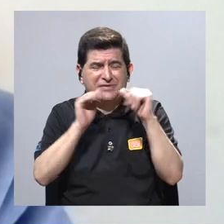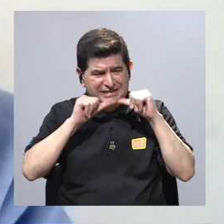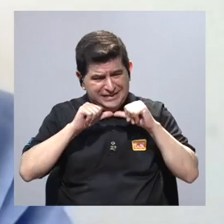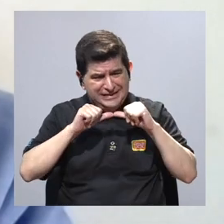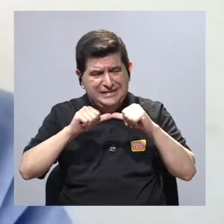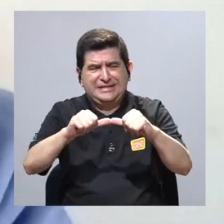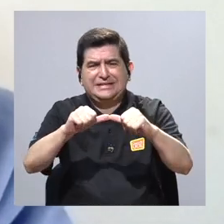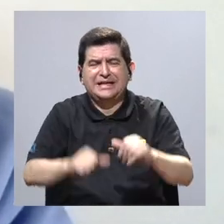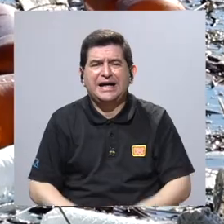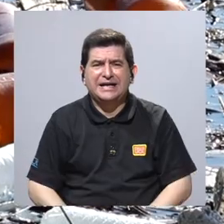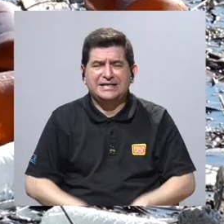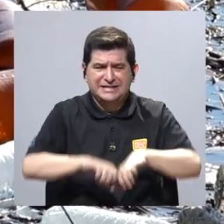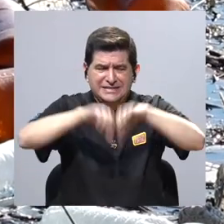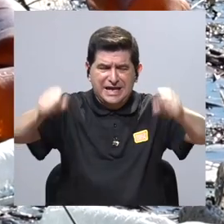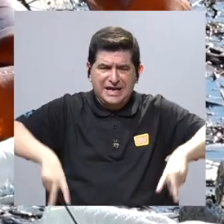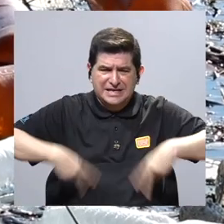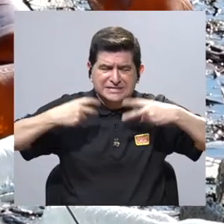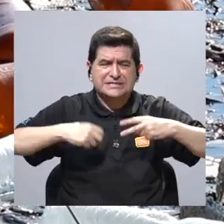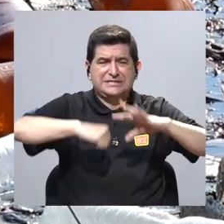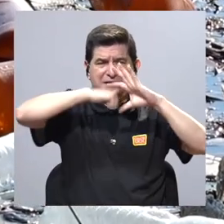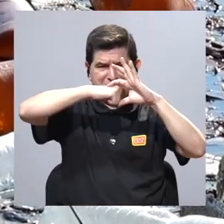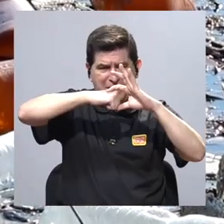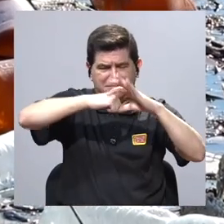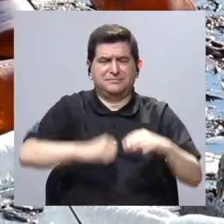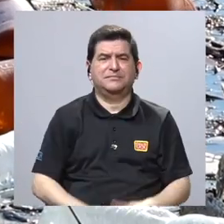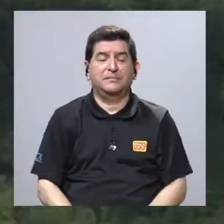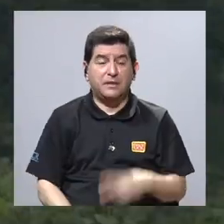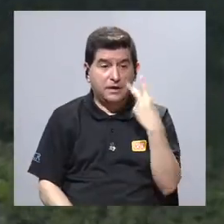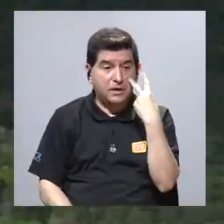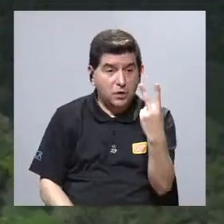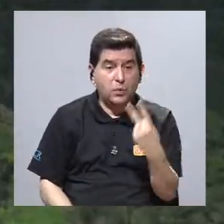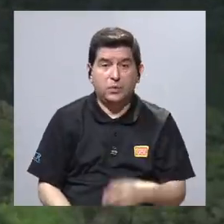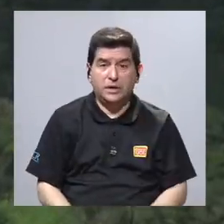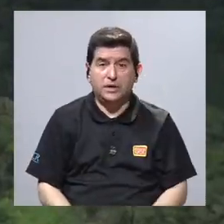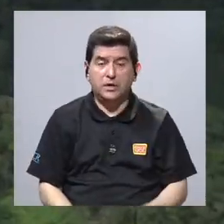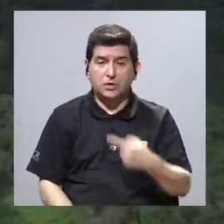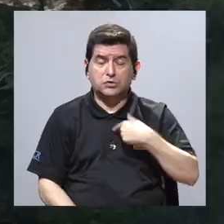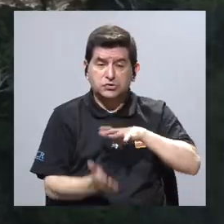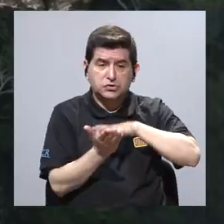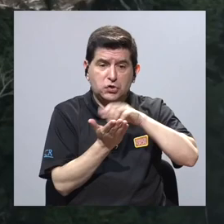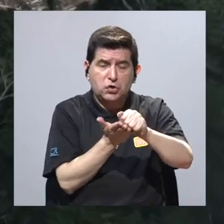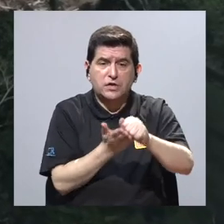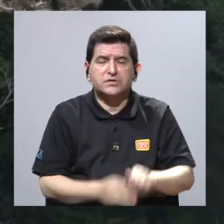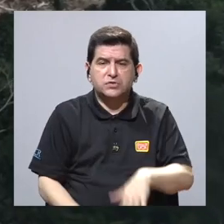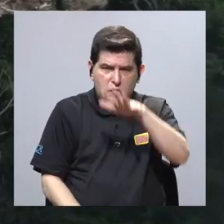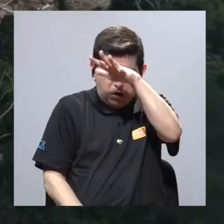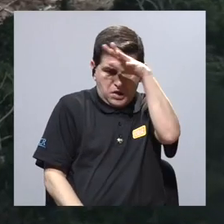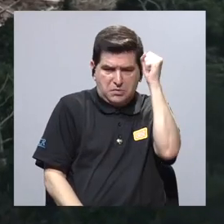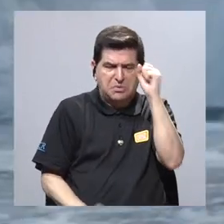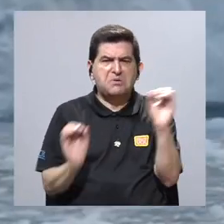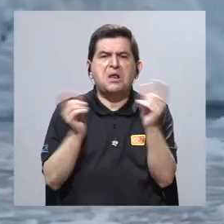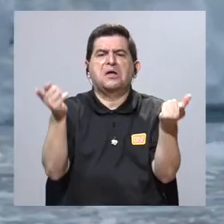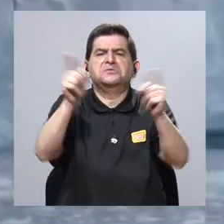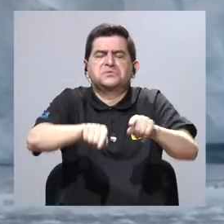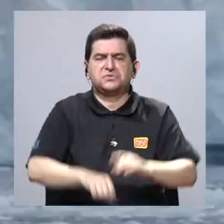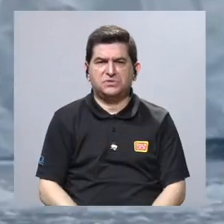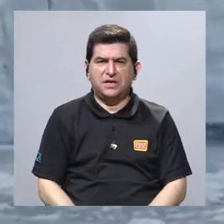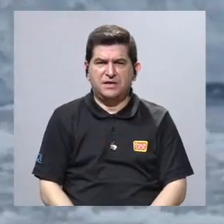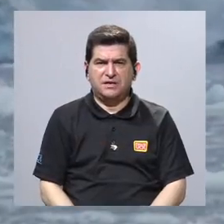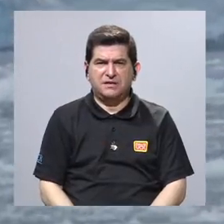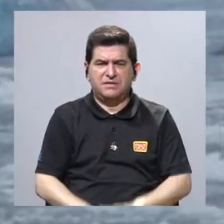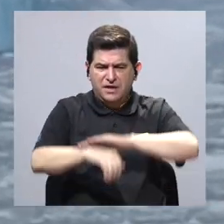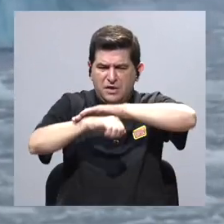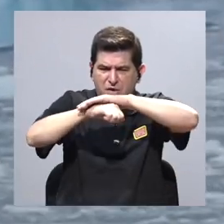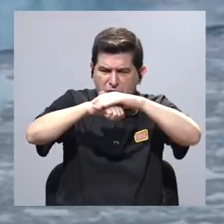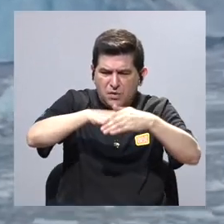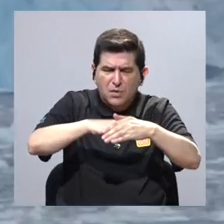sostenido de los ecosistemas del planeta. Lo estamos viendo como que yo destruyo la Amazonia y no pasa nada, como que los